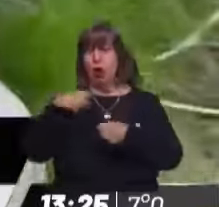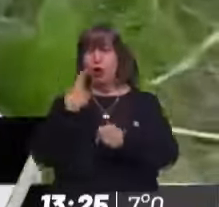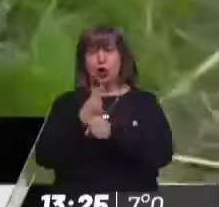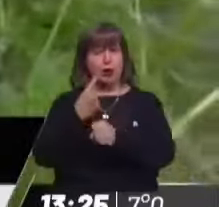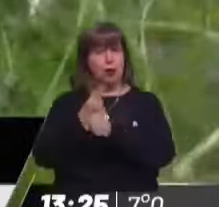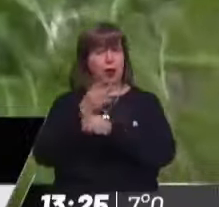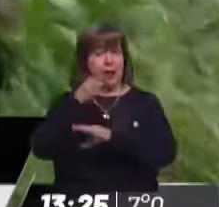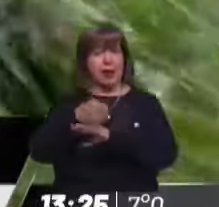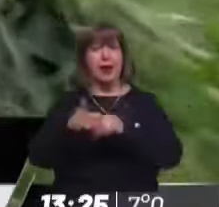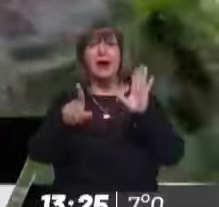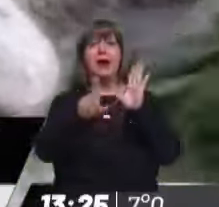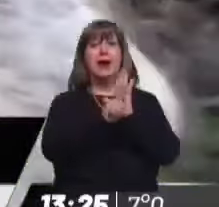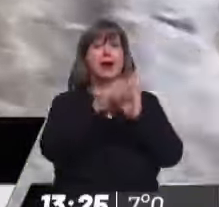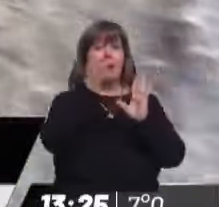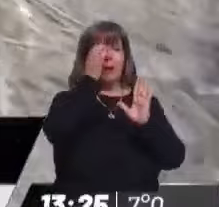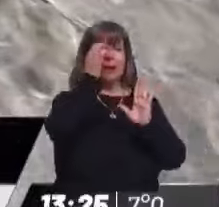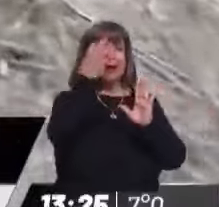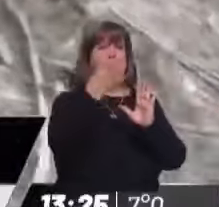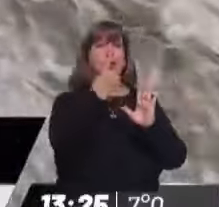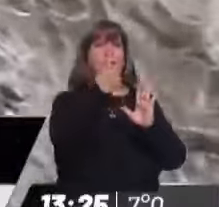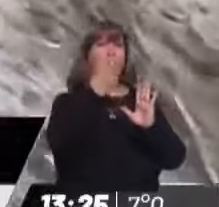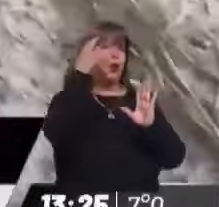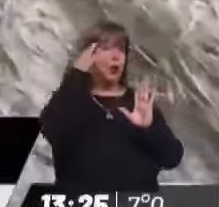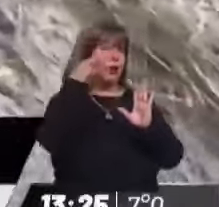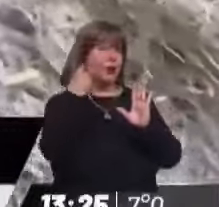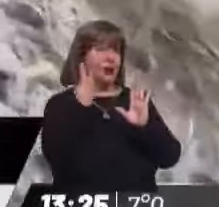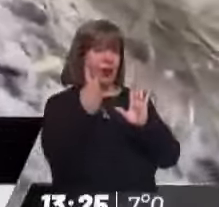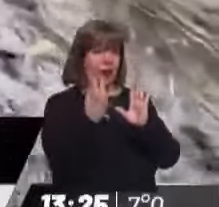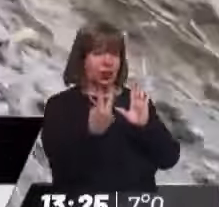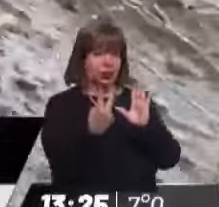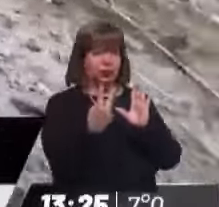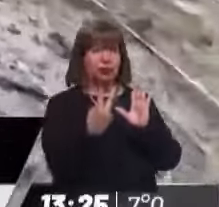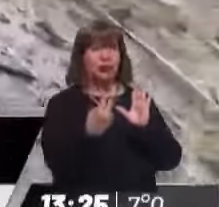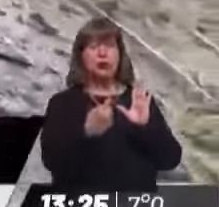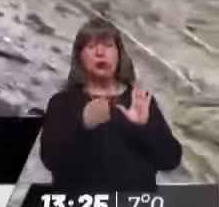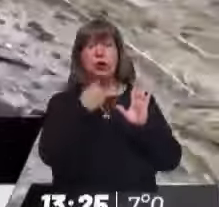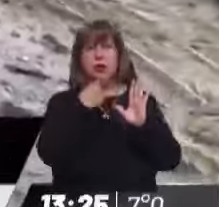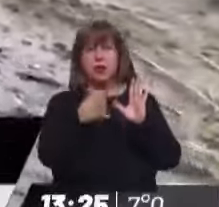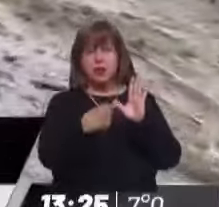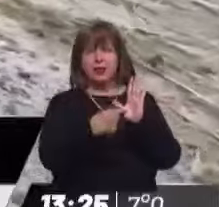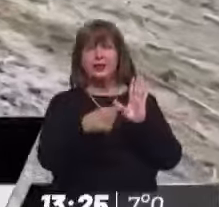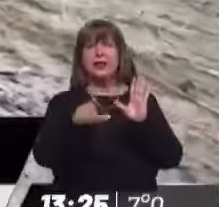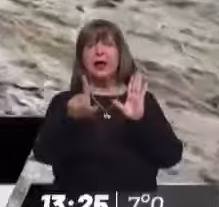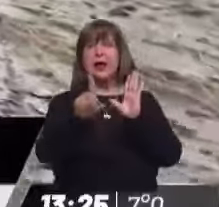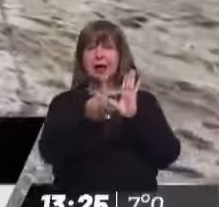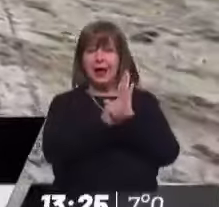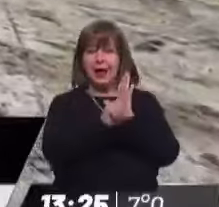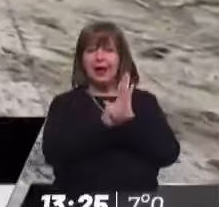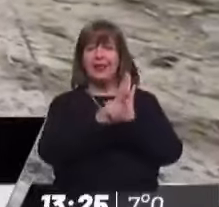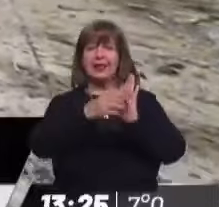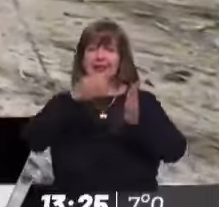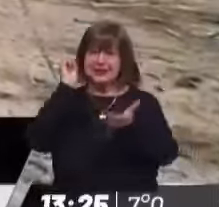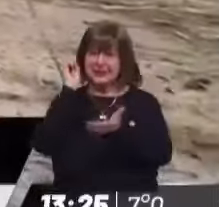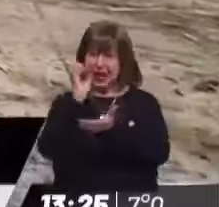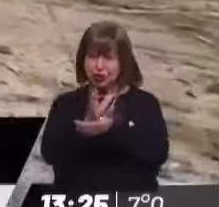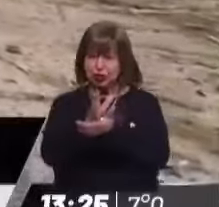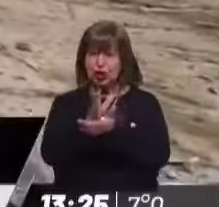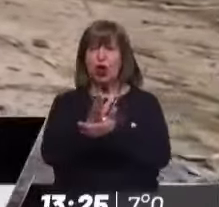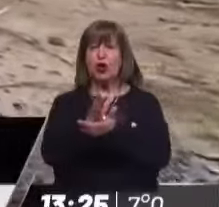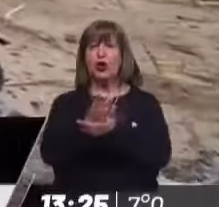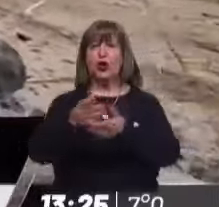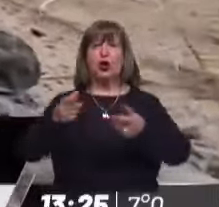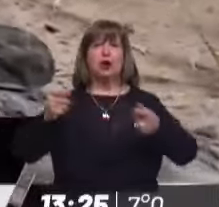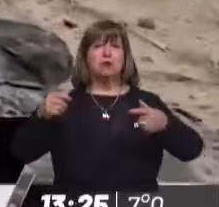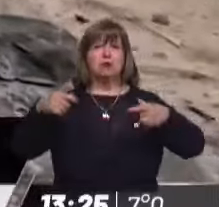ley, la 24192, que es la que ley de sanciona los delitos